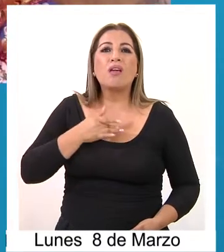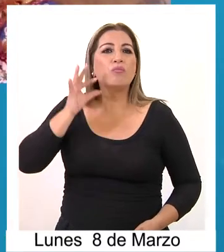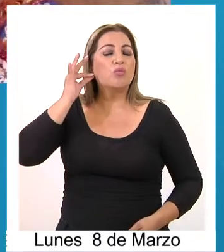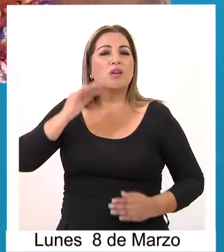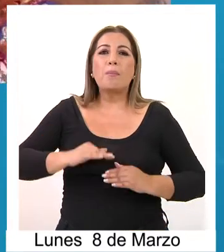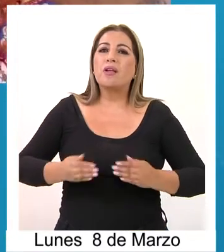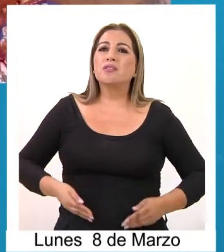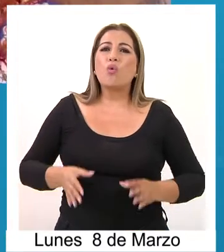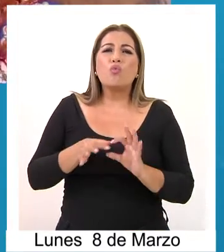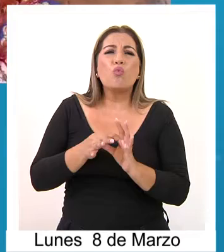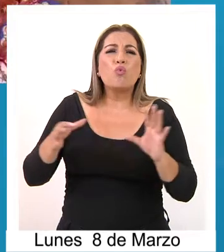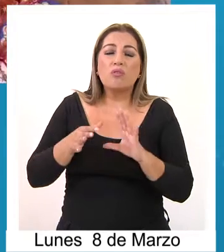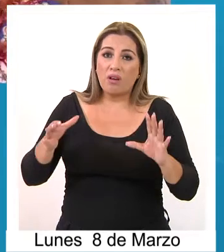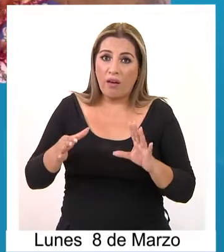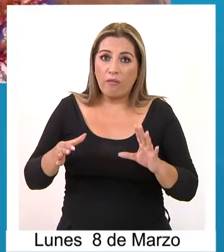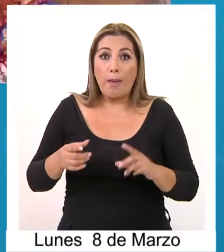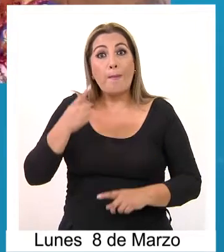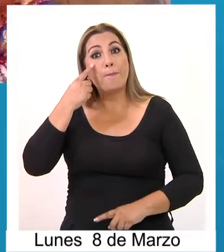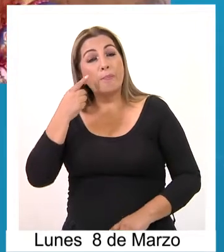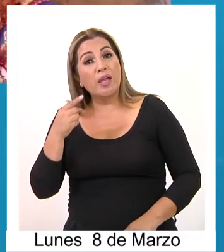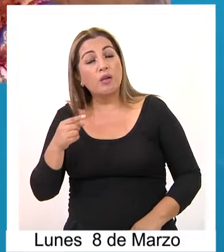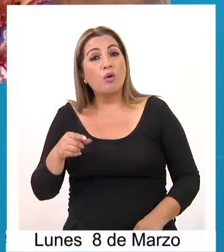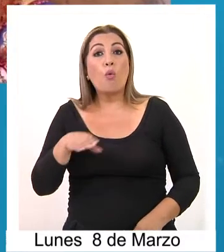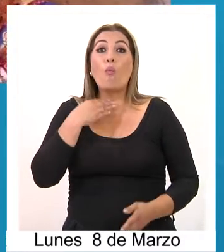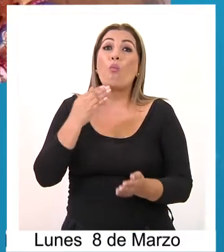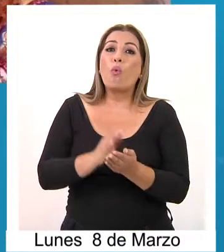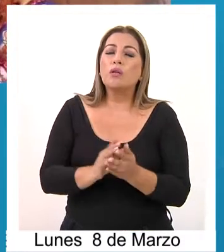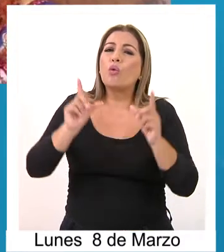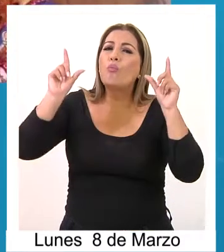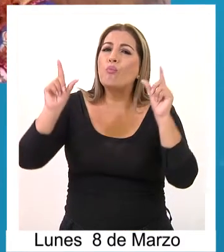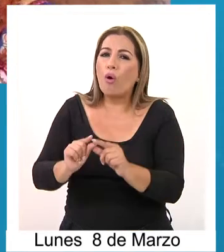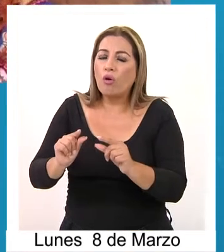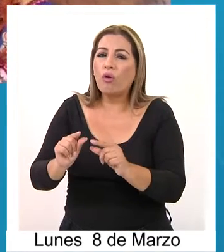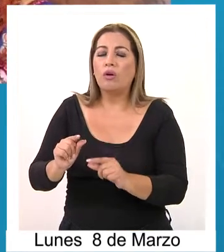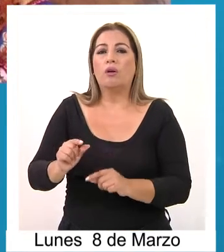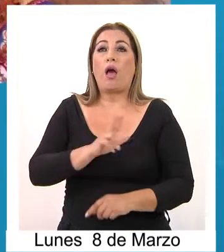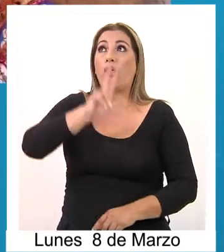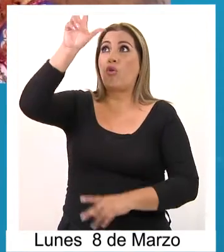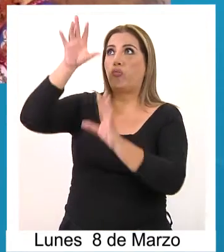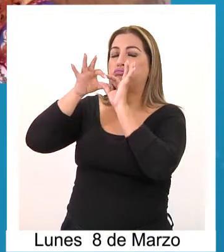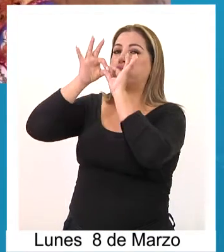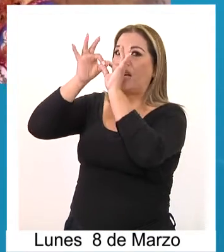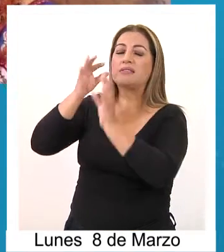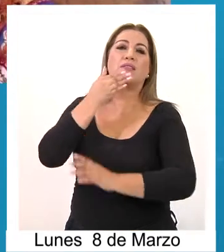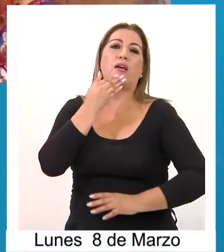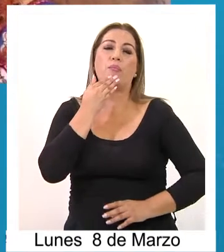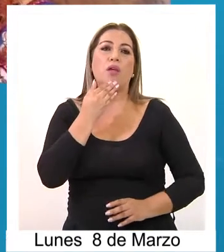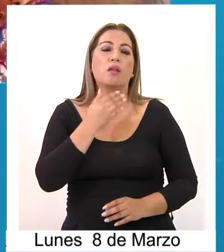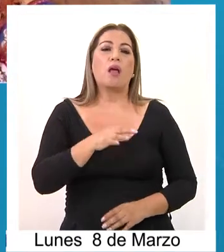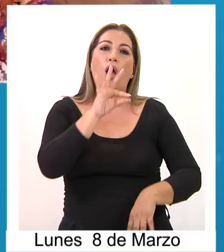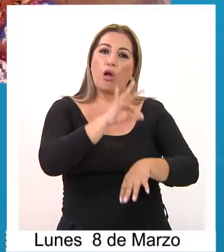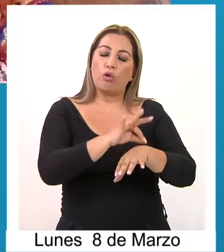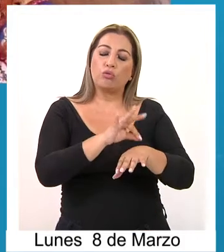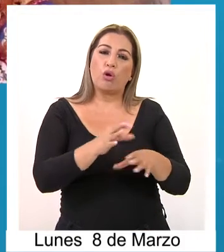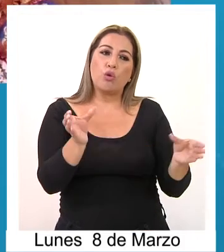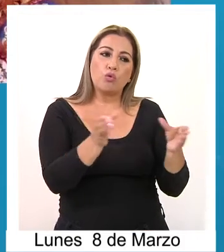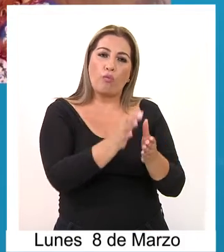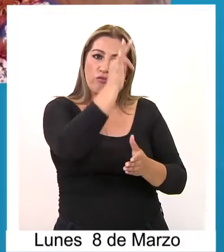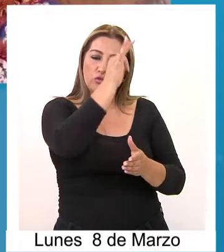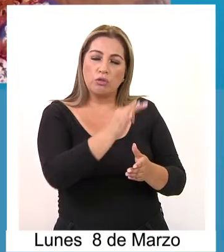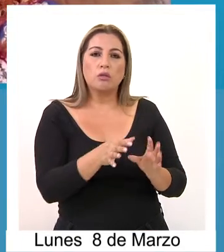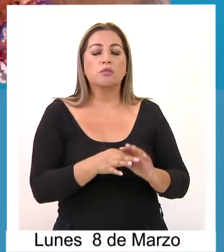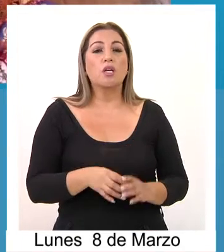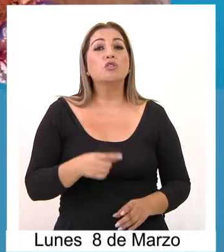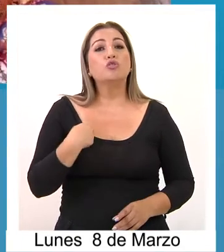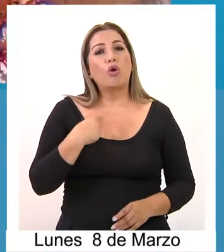más, ha habido pocas muertes, gracias a Dios y gracias a los esfuerzos de los equipos médicos. Yo en